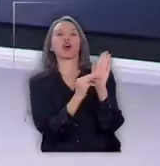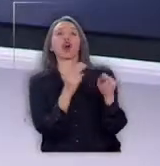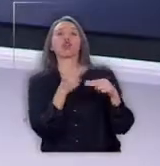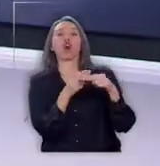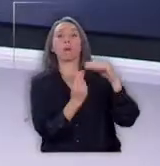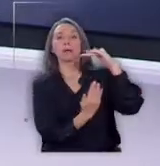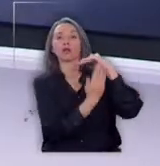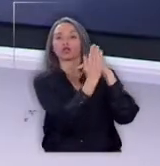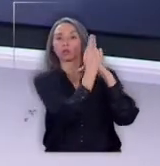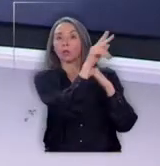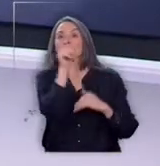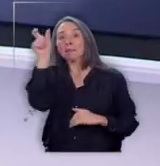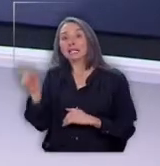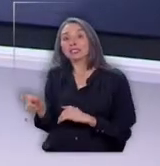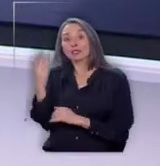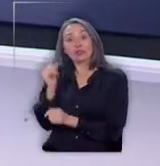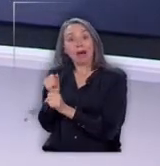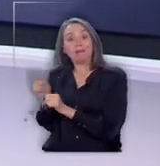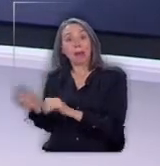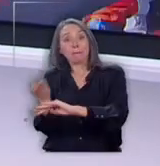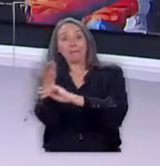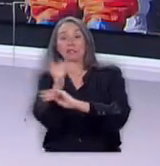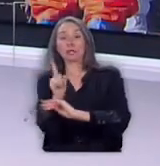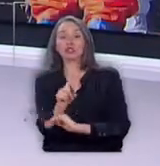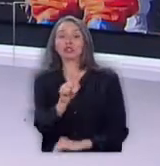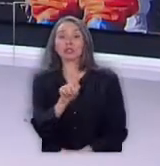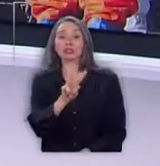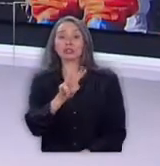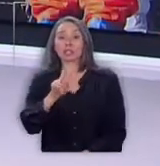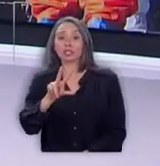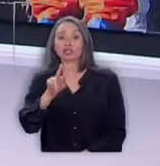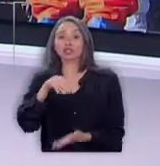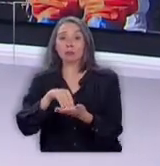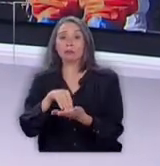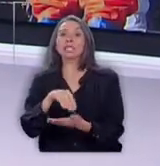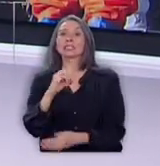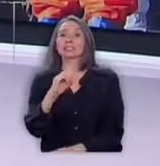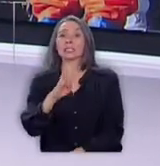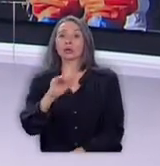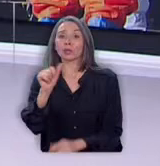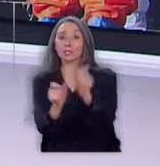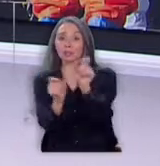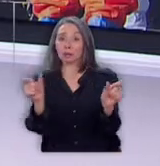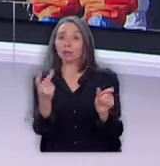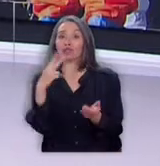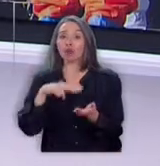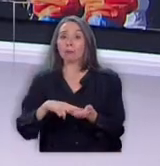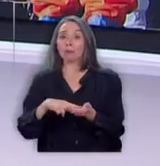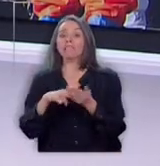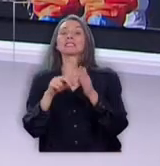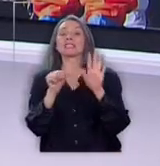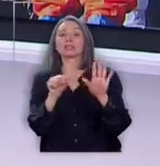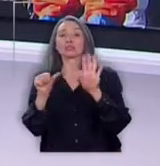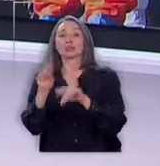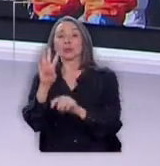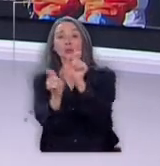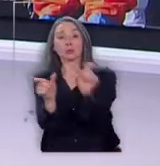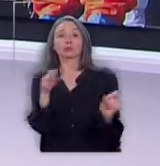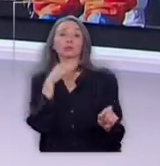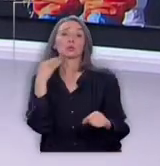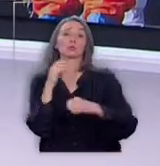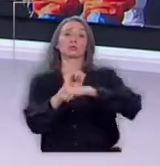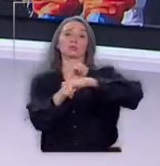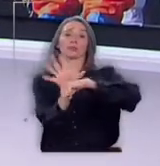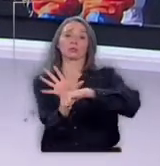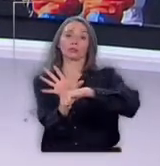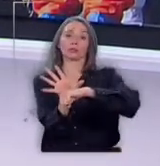trabajadores 138,8 46 casos totales y 2264 muertos ha dejado el coronavirus en